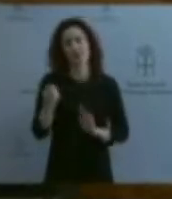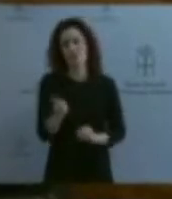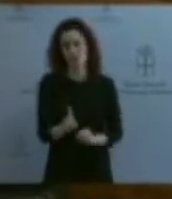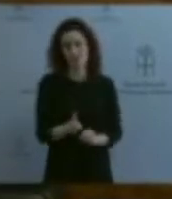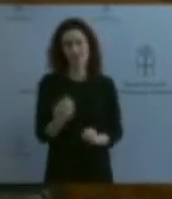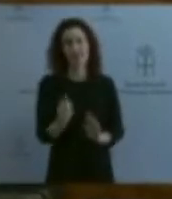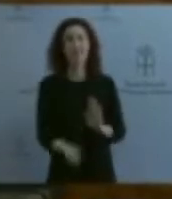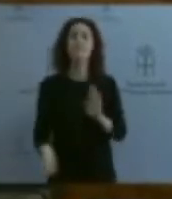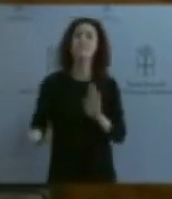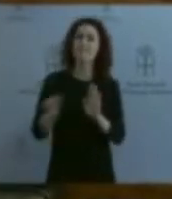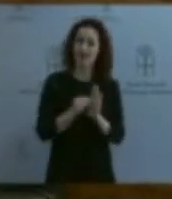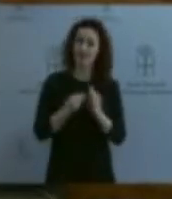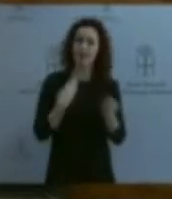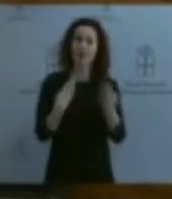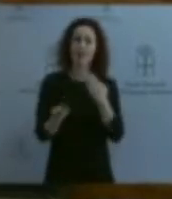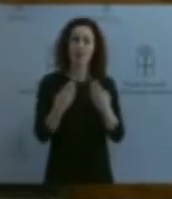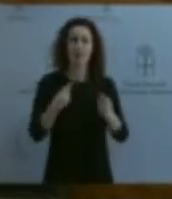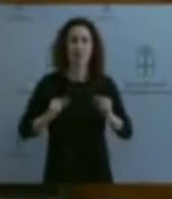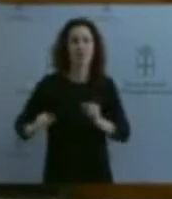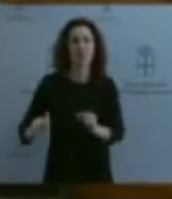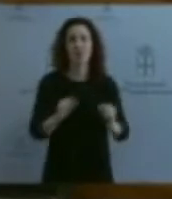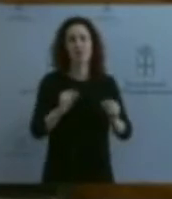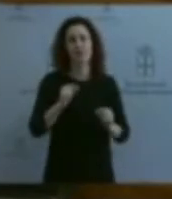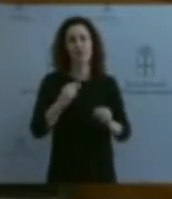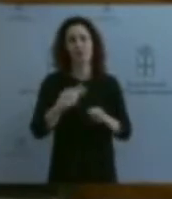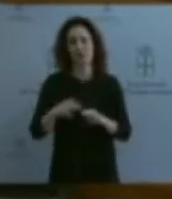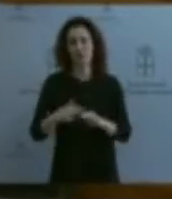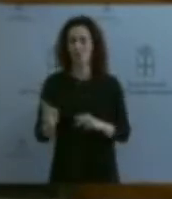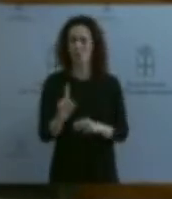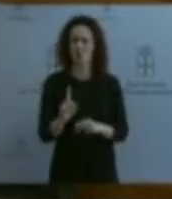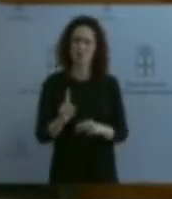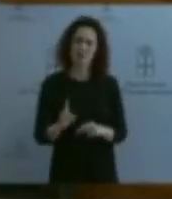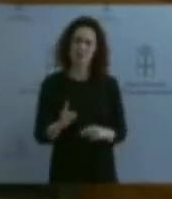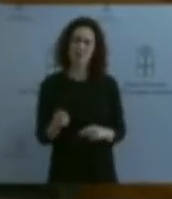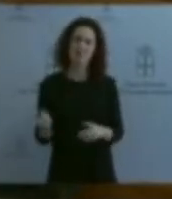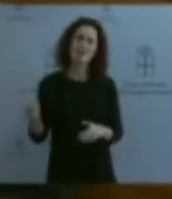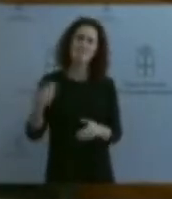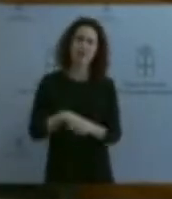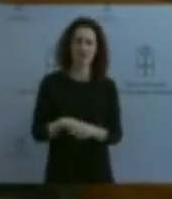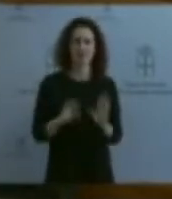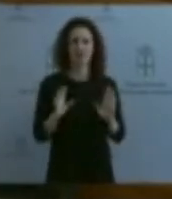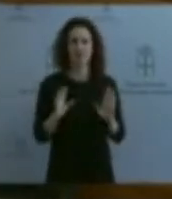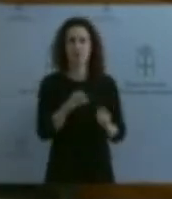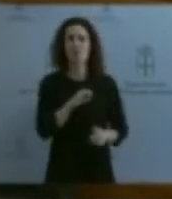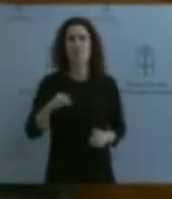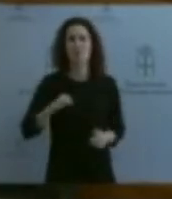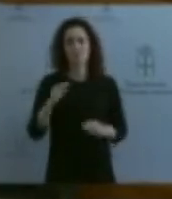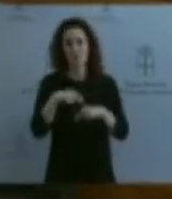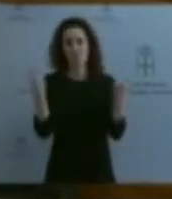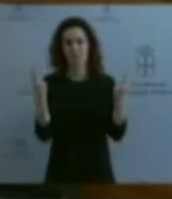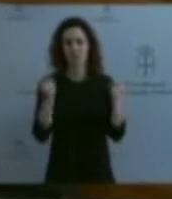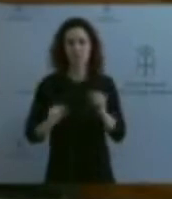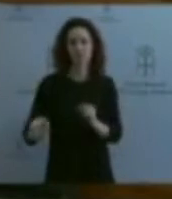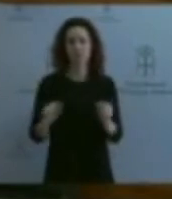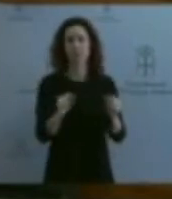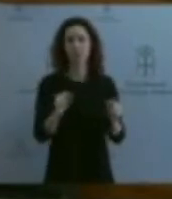más trascendente que esto, que es la colaboración público-privada. Y yo la quiero reivindicar en este pleno. Es decir, yo no vengo aquí a cuestionar